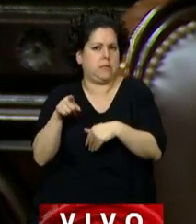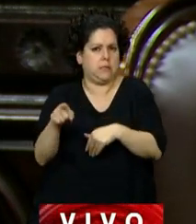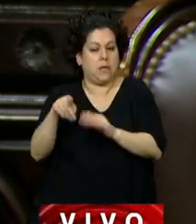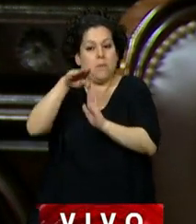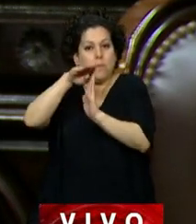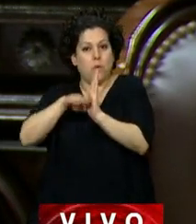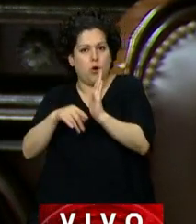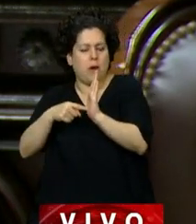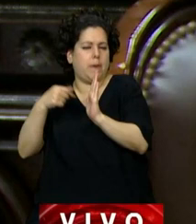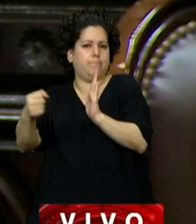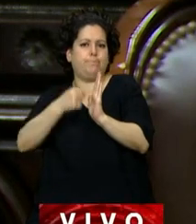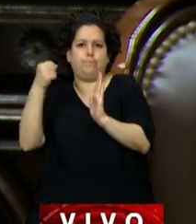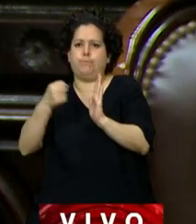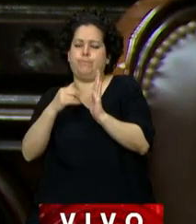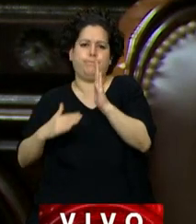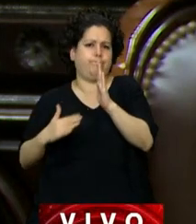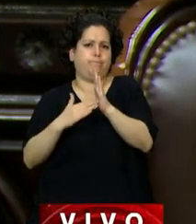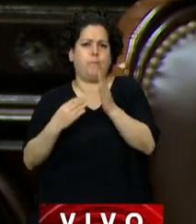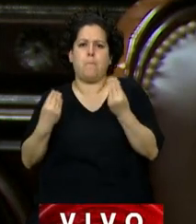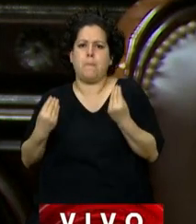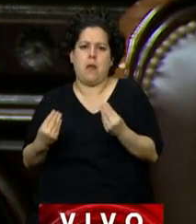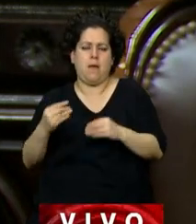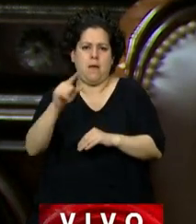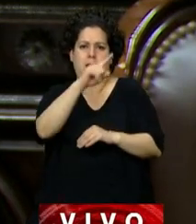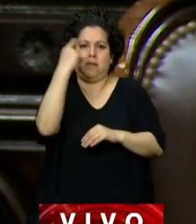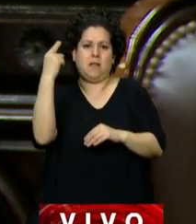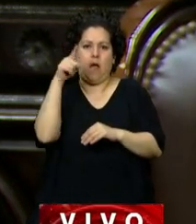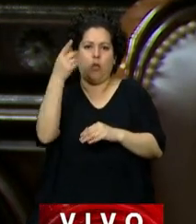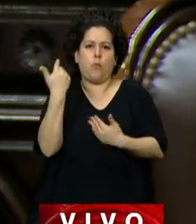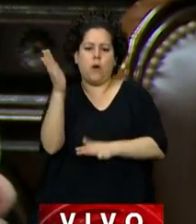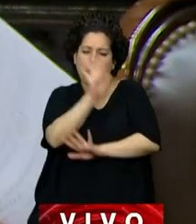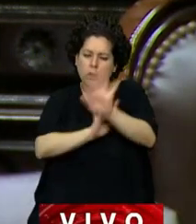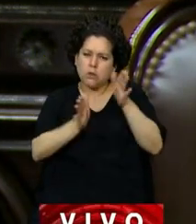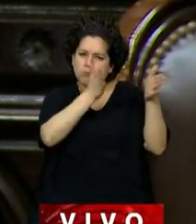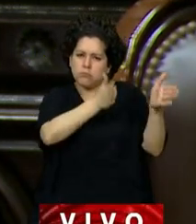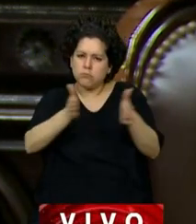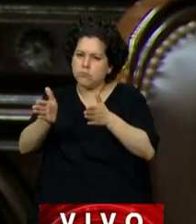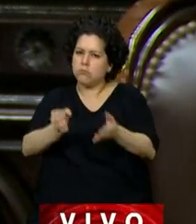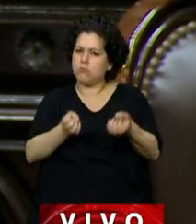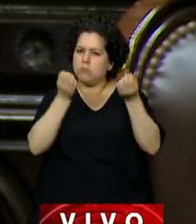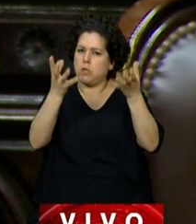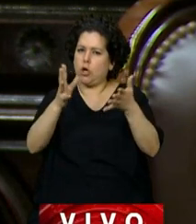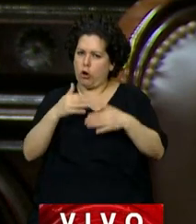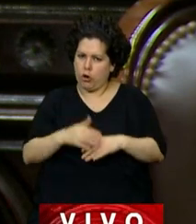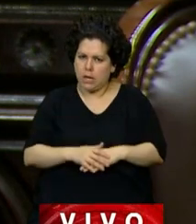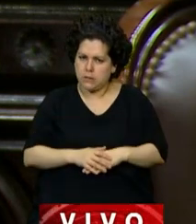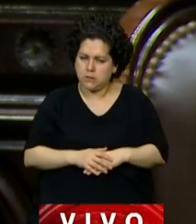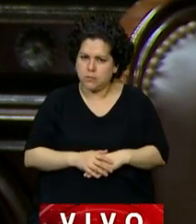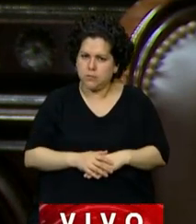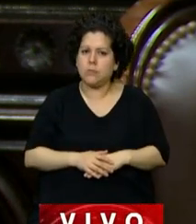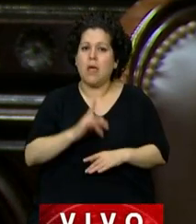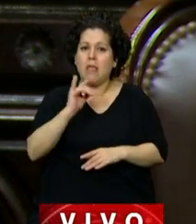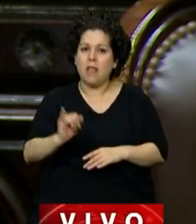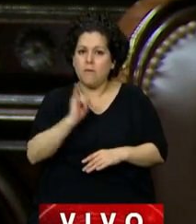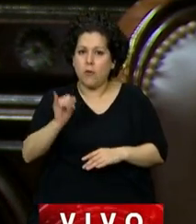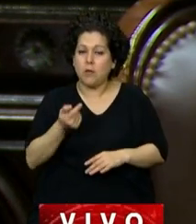que es de vital importancia para que la nación ordene y proyecte mejoras. La carencia de